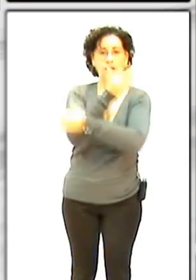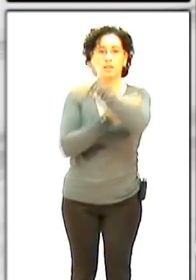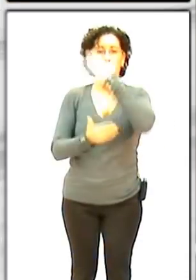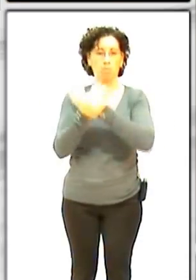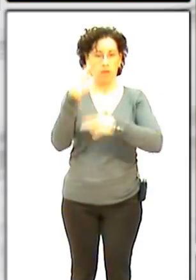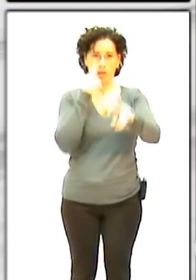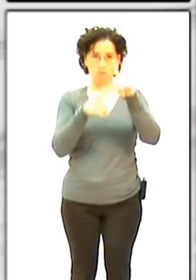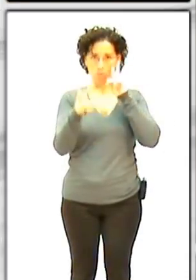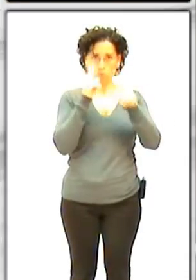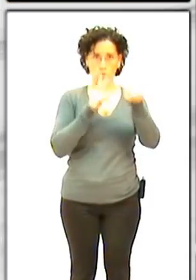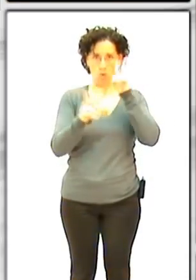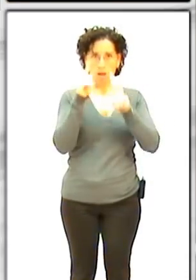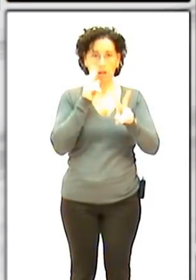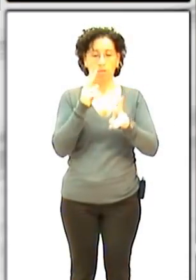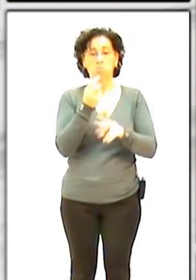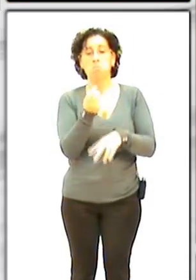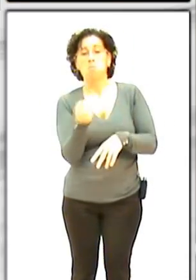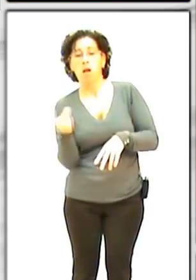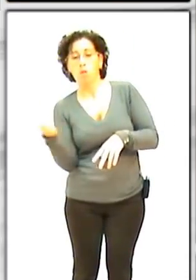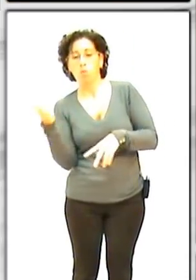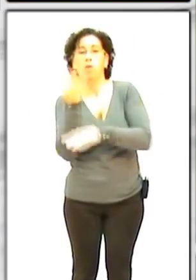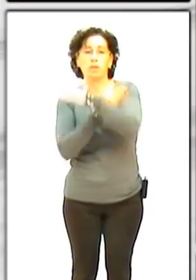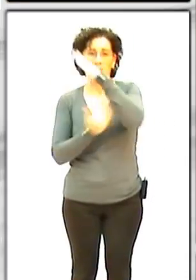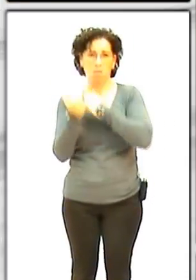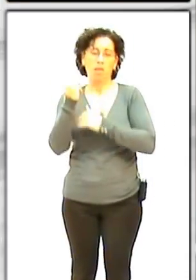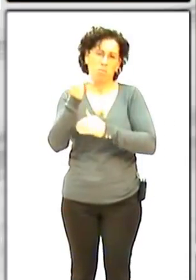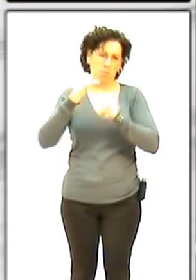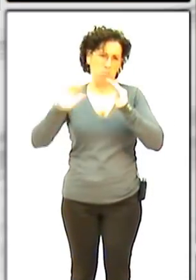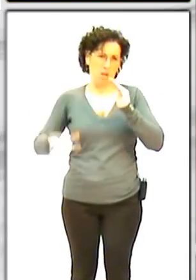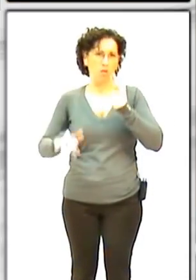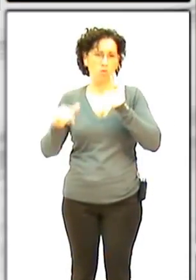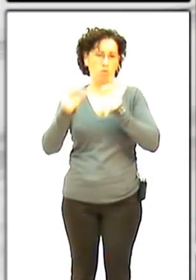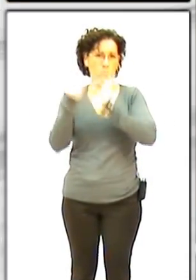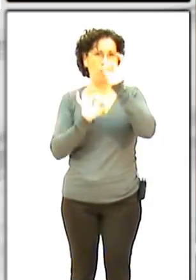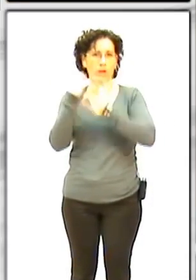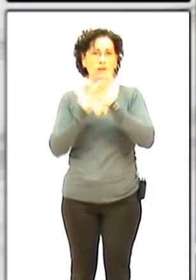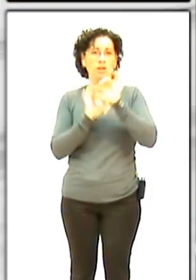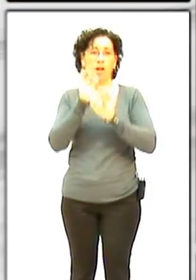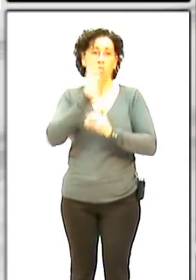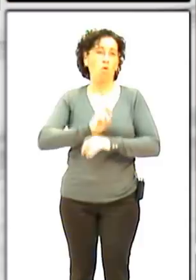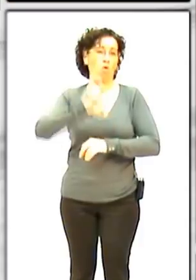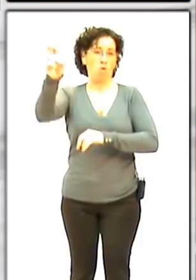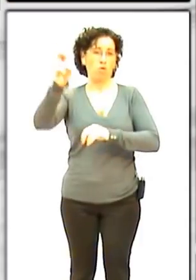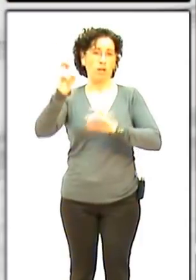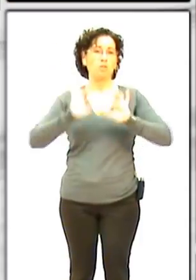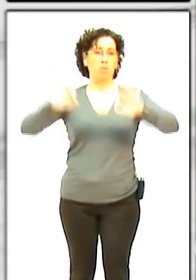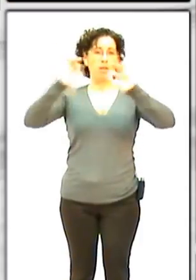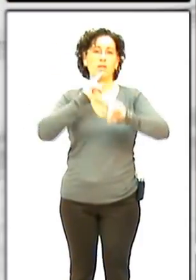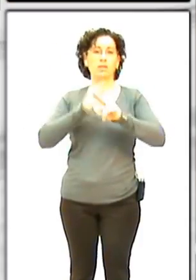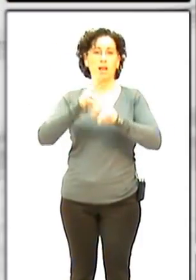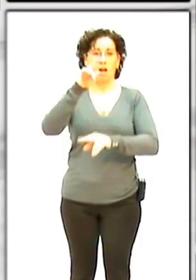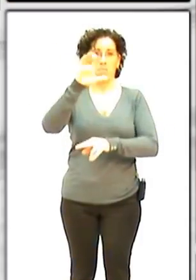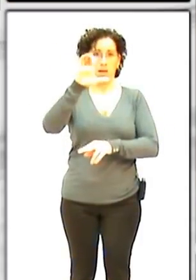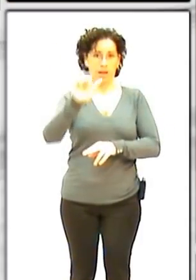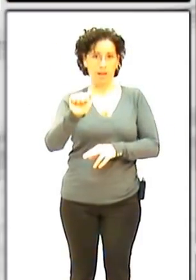están representadas, pero menos, para eso hay otra feria especial que se llama REA, pues